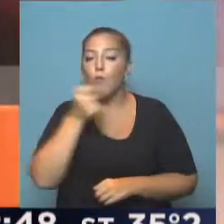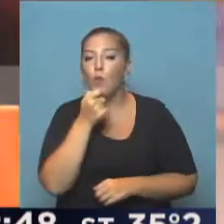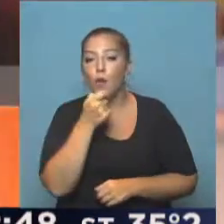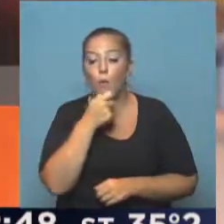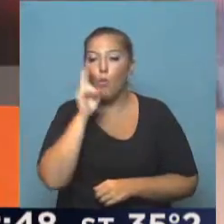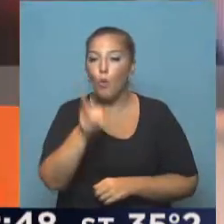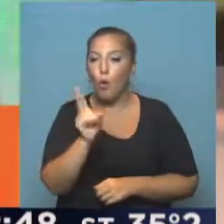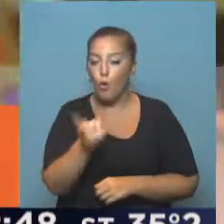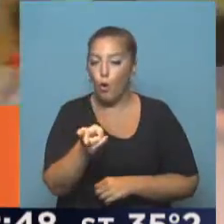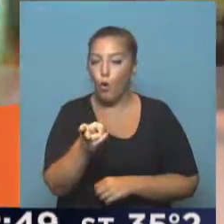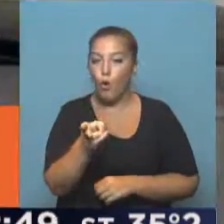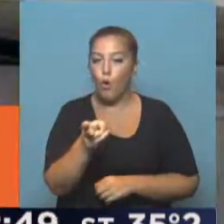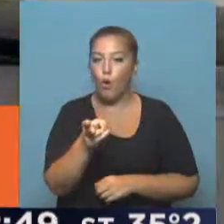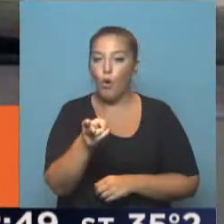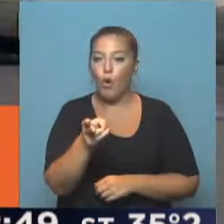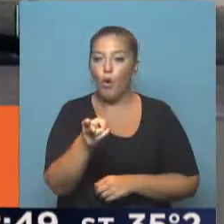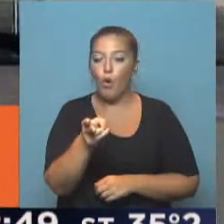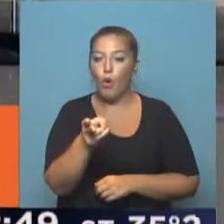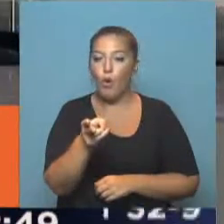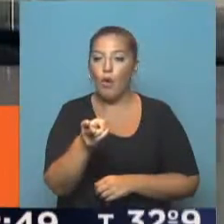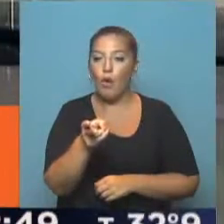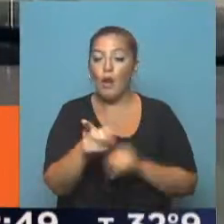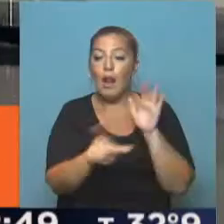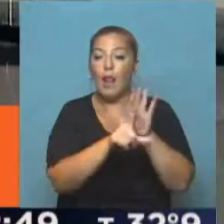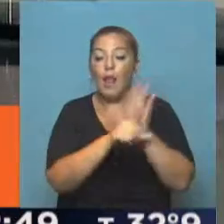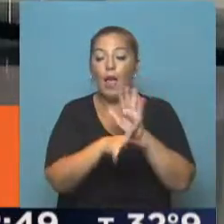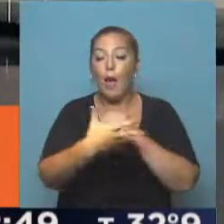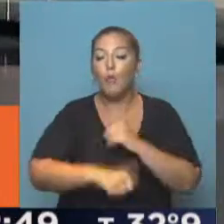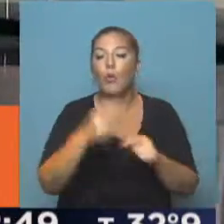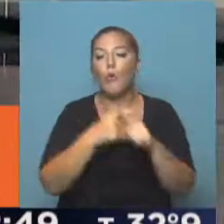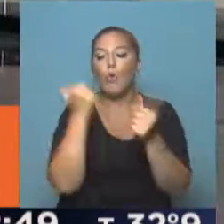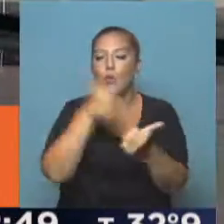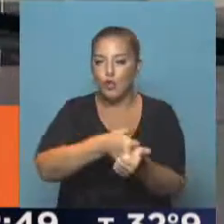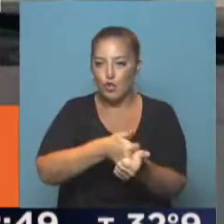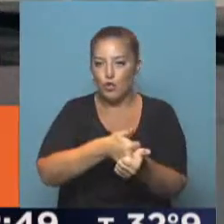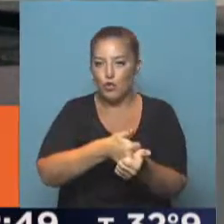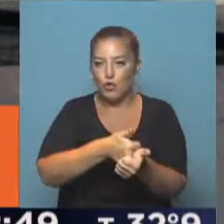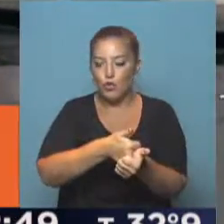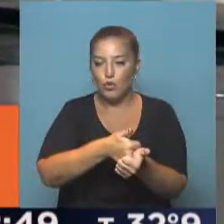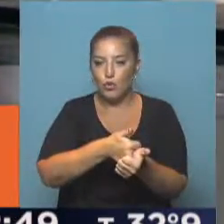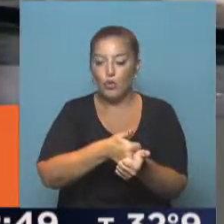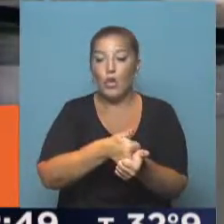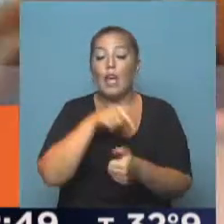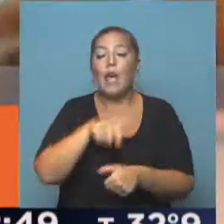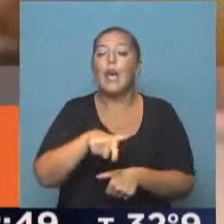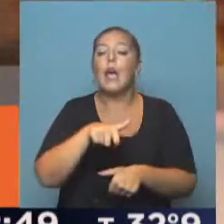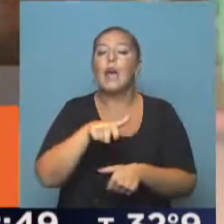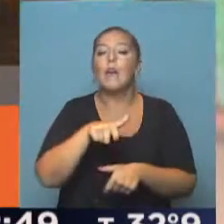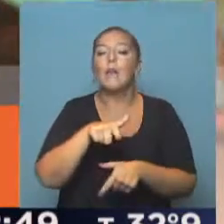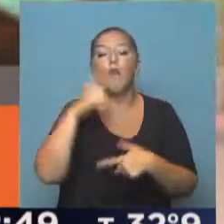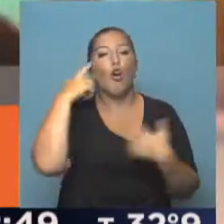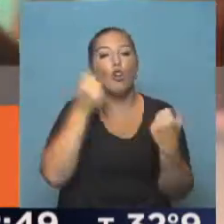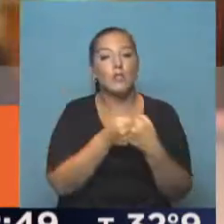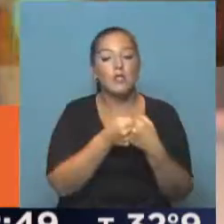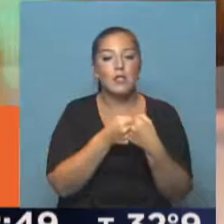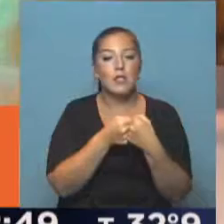ha prohibido inclusive la despenalización del aborto por violación. En ese sentido, ahí coincide básicamente